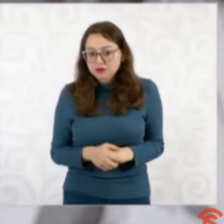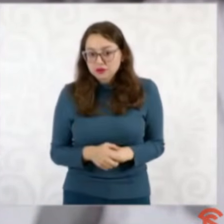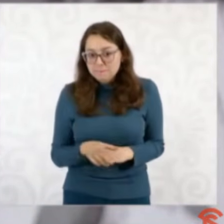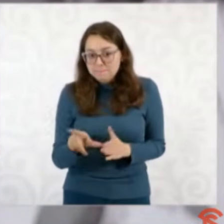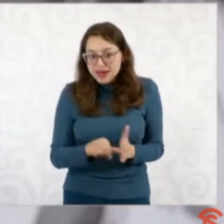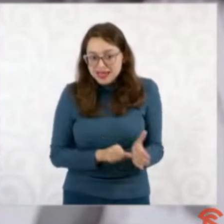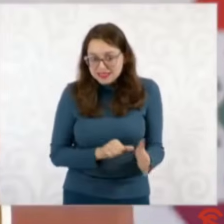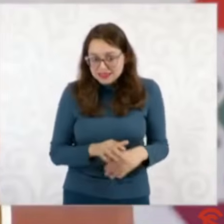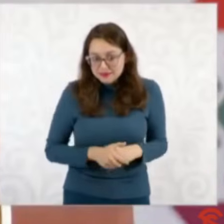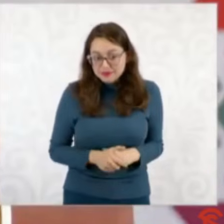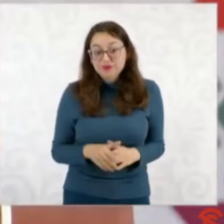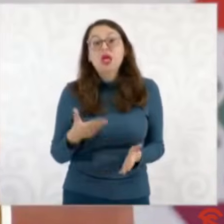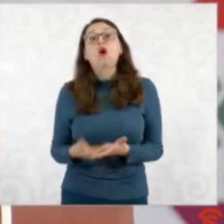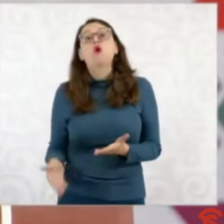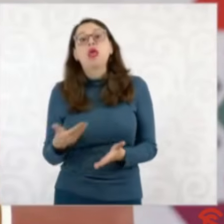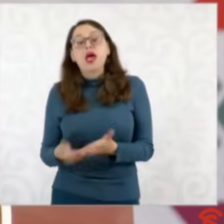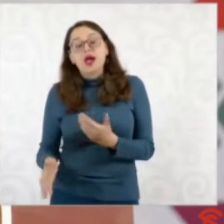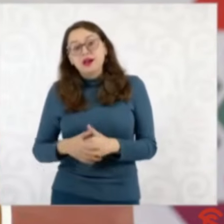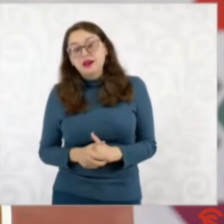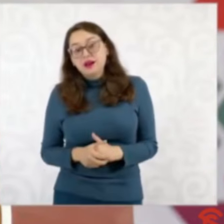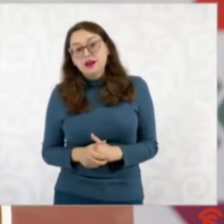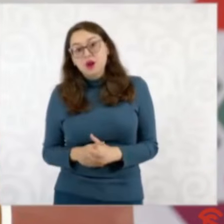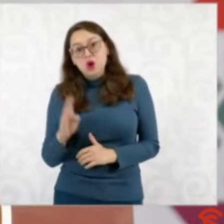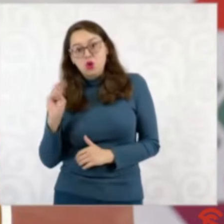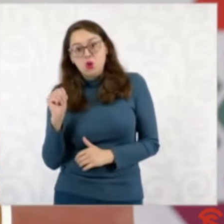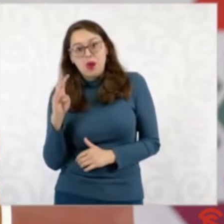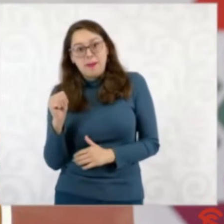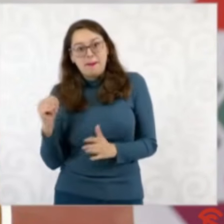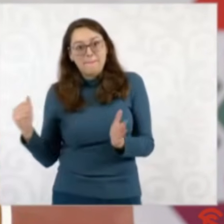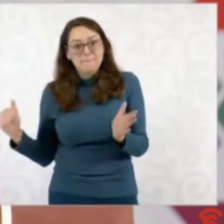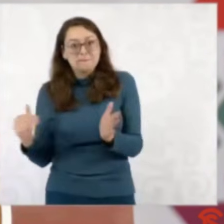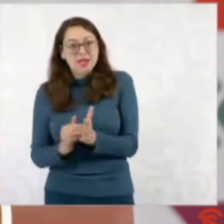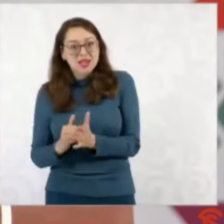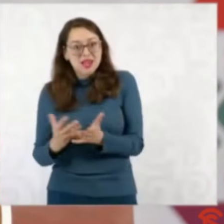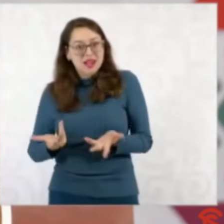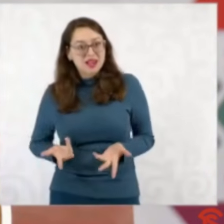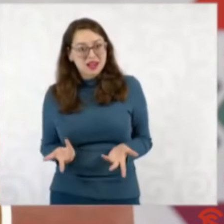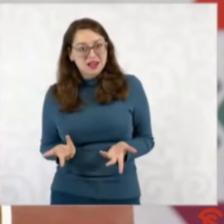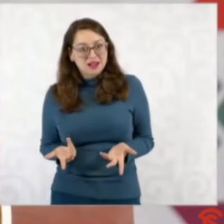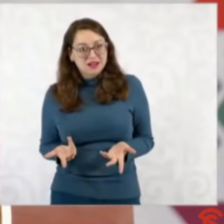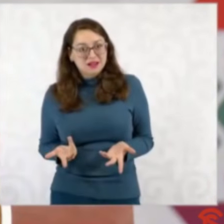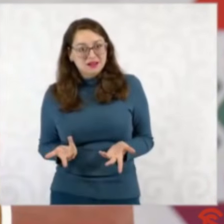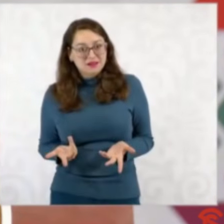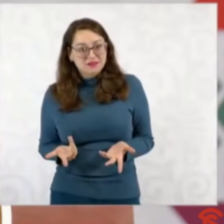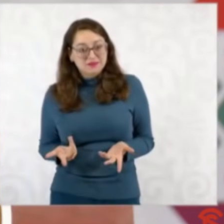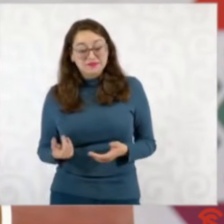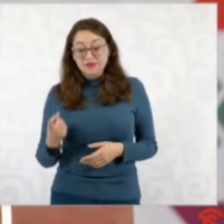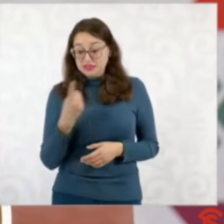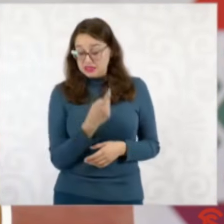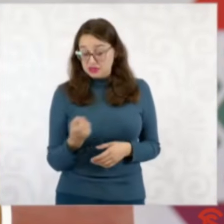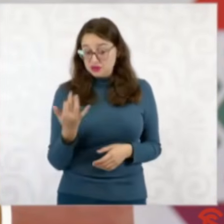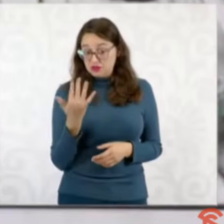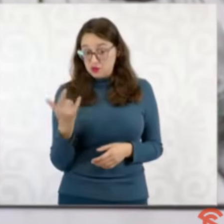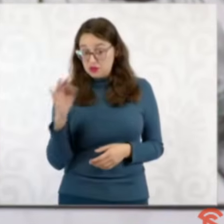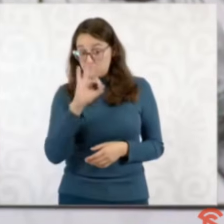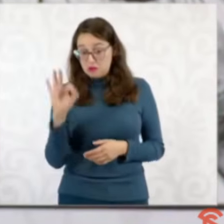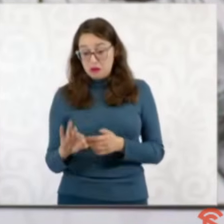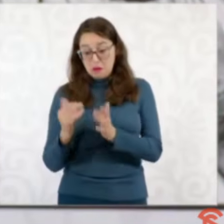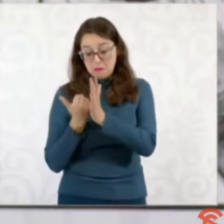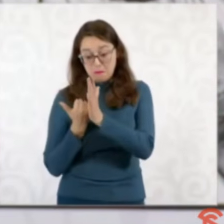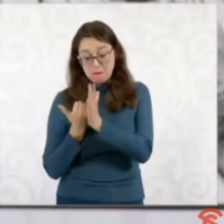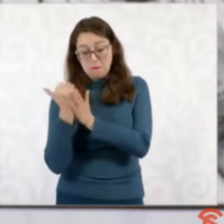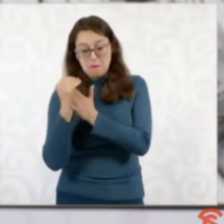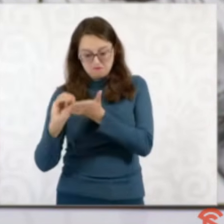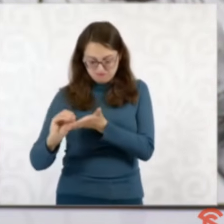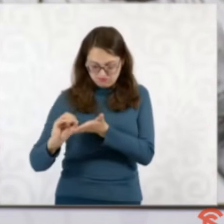pesos, 154% arriba en términos reales. Pero eso no es